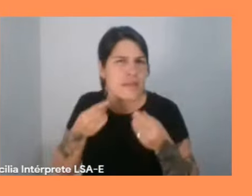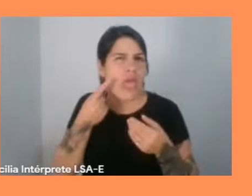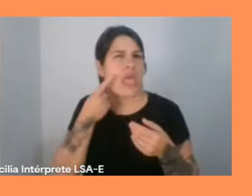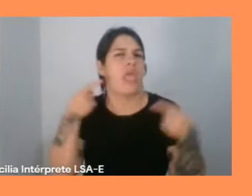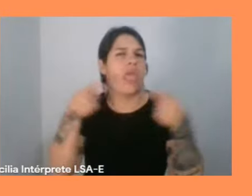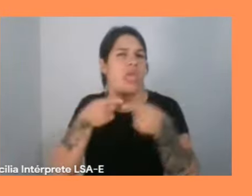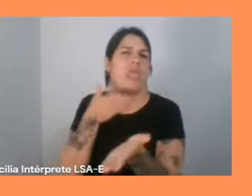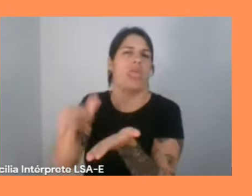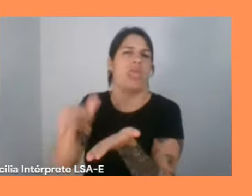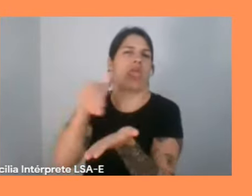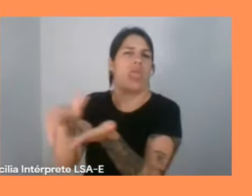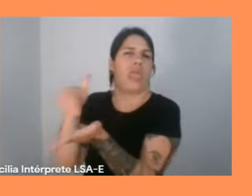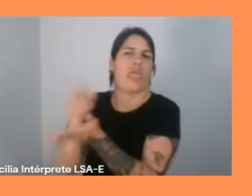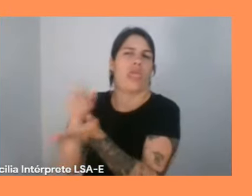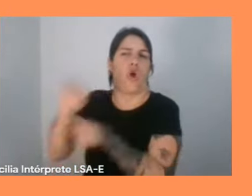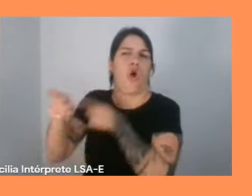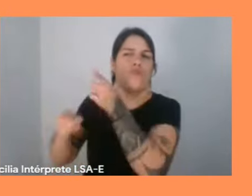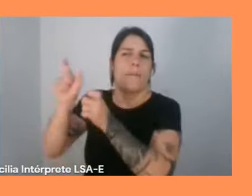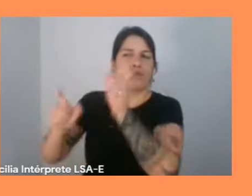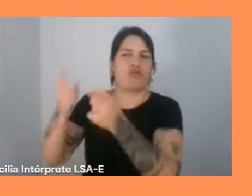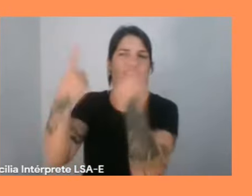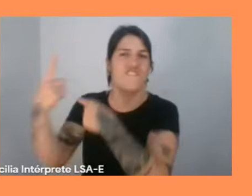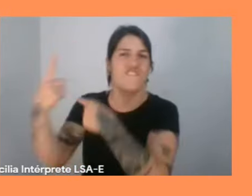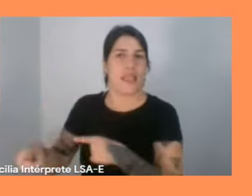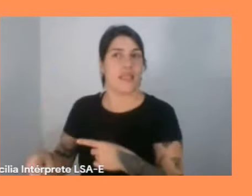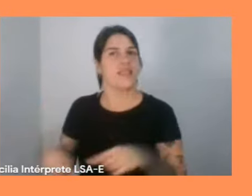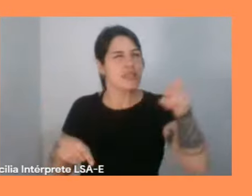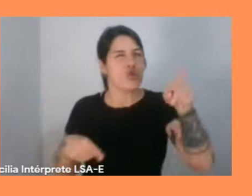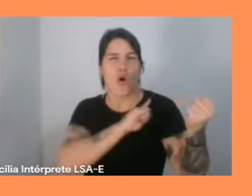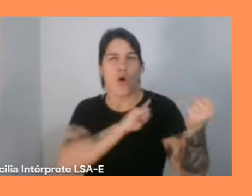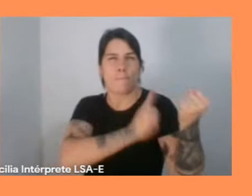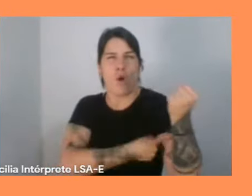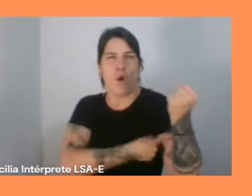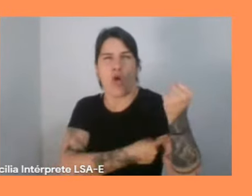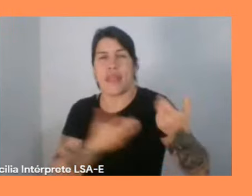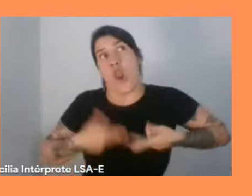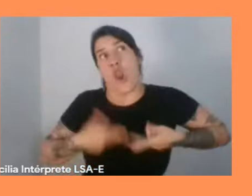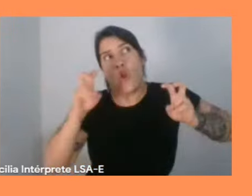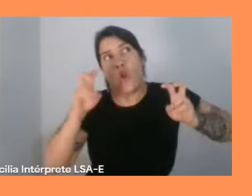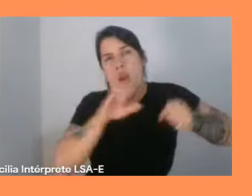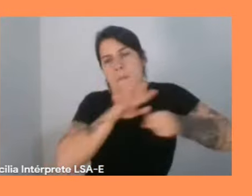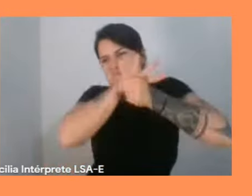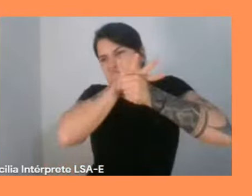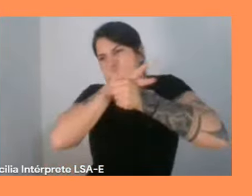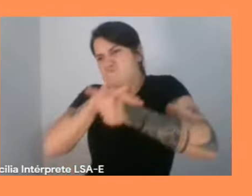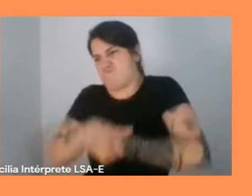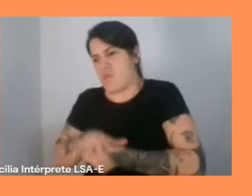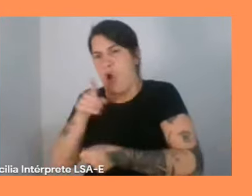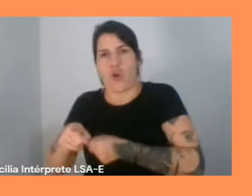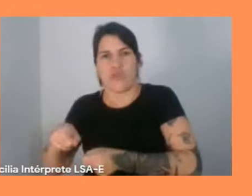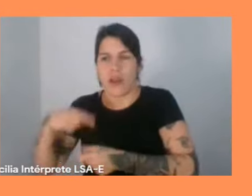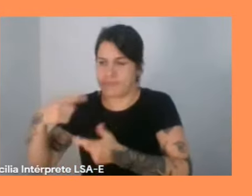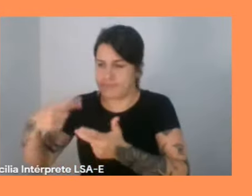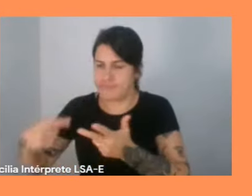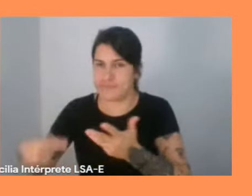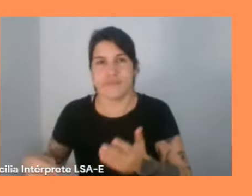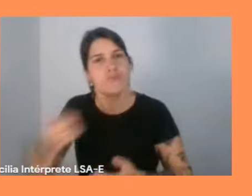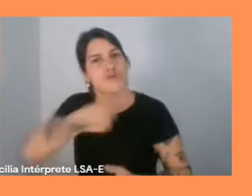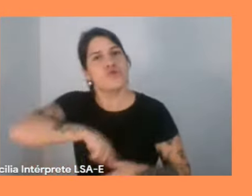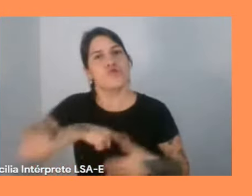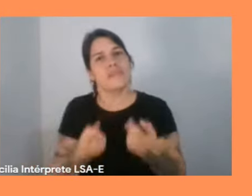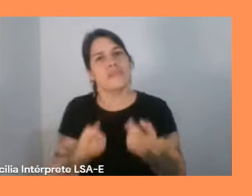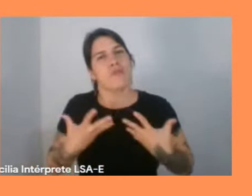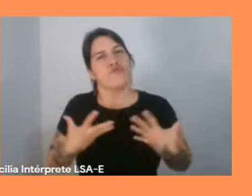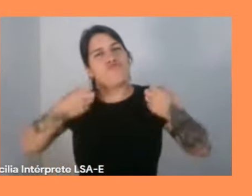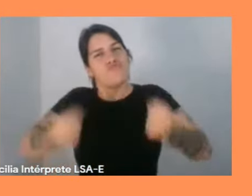y reproduce. Fortalecer la ESI en todos los contextos nos invita a recorrer